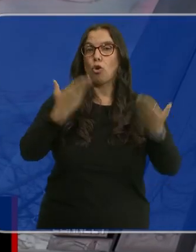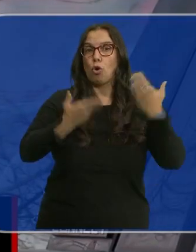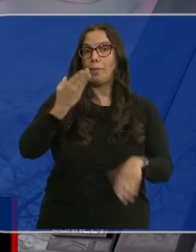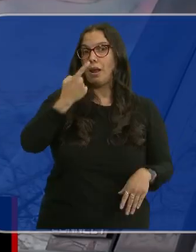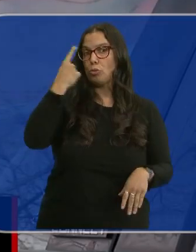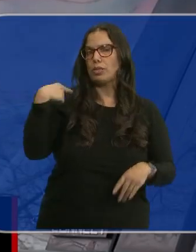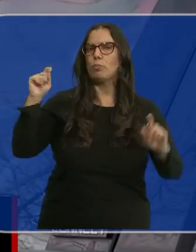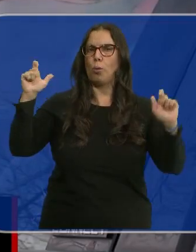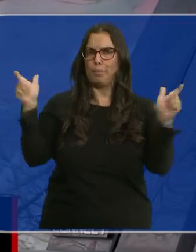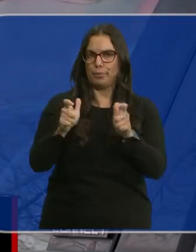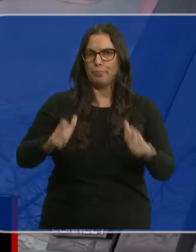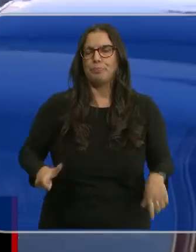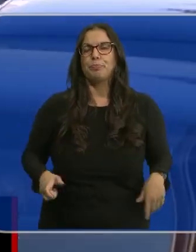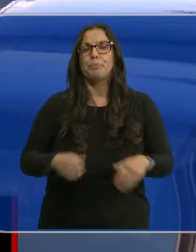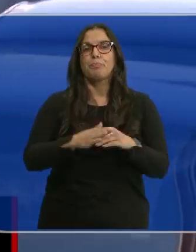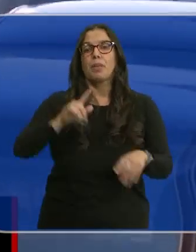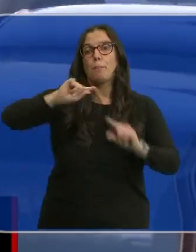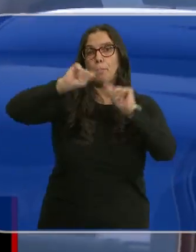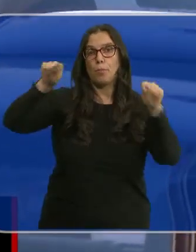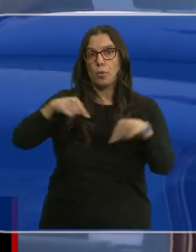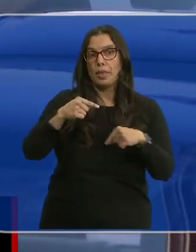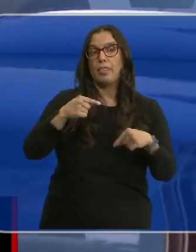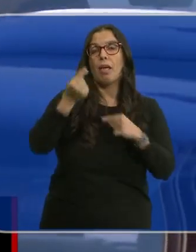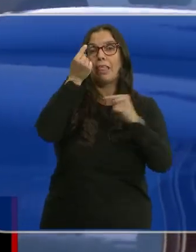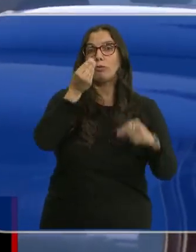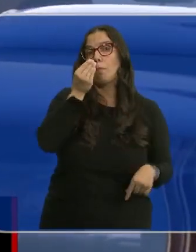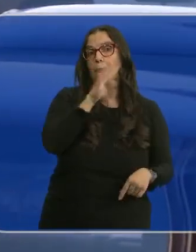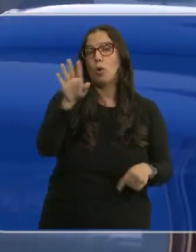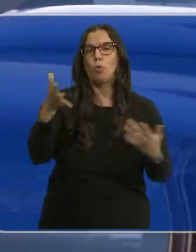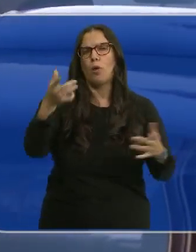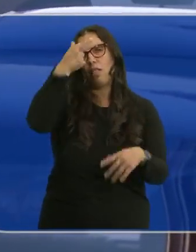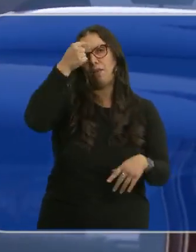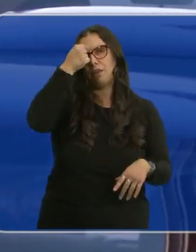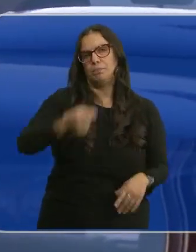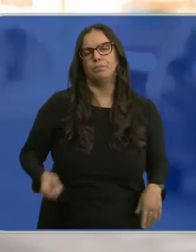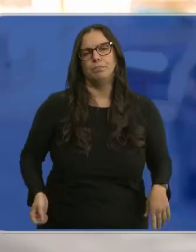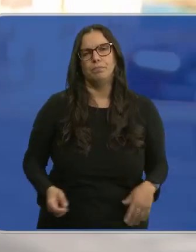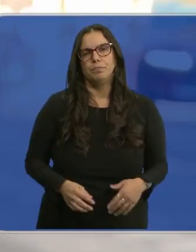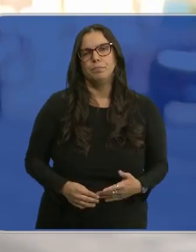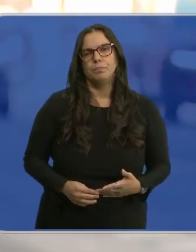ligeramente respecto al año anterior. Ávila es la provincia que mejores datos ofrece.